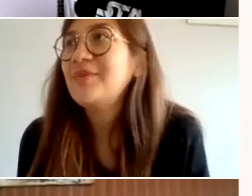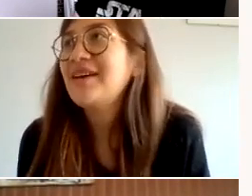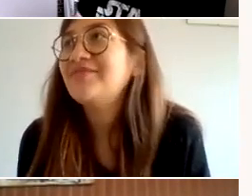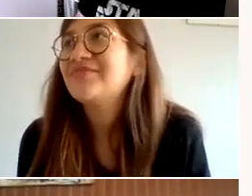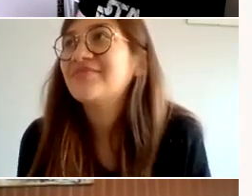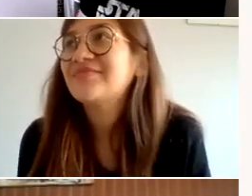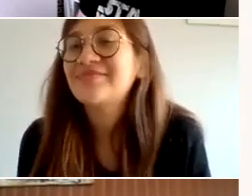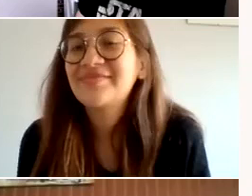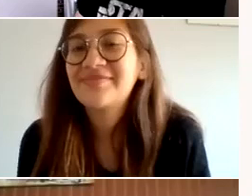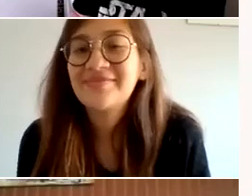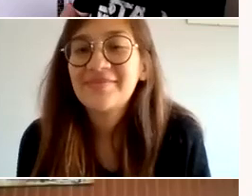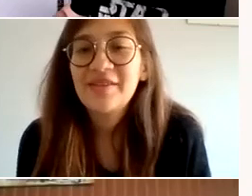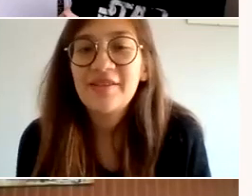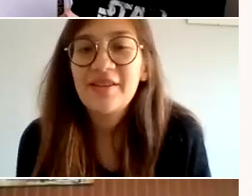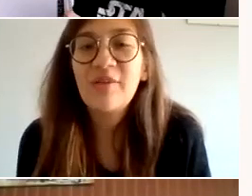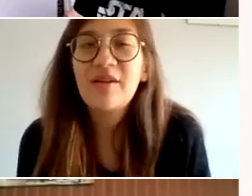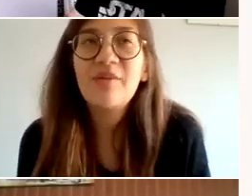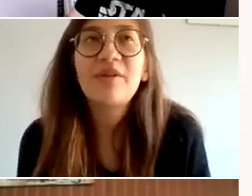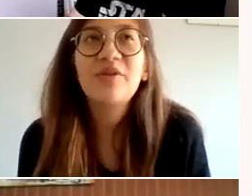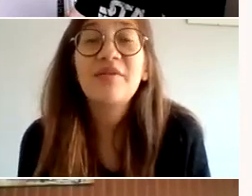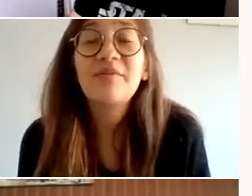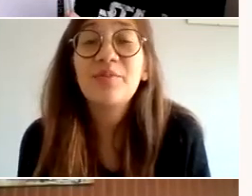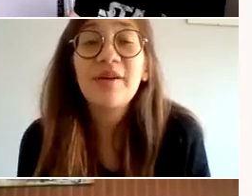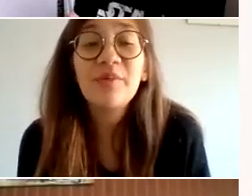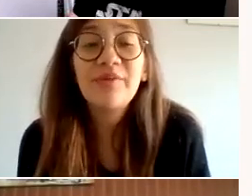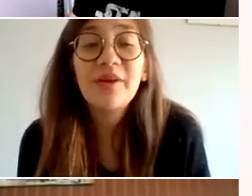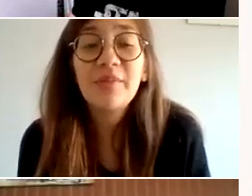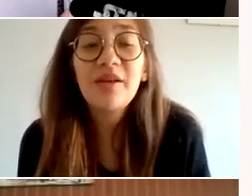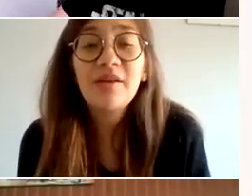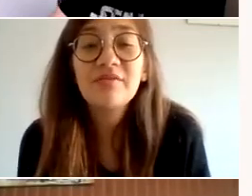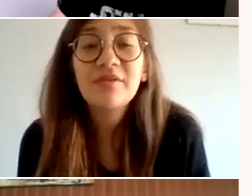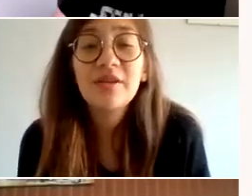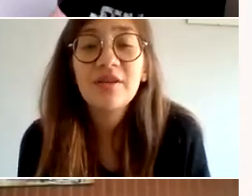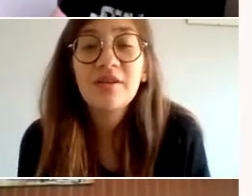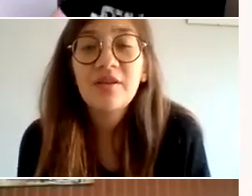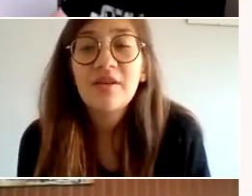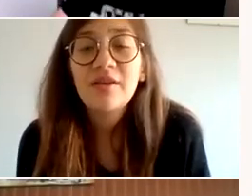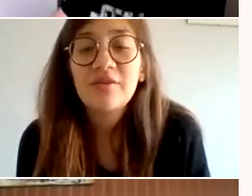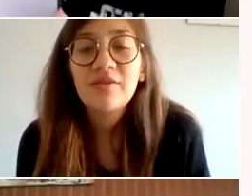Sí, la aplicación se llama Discord. Lo voy a escribir acá al ladito. Se llama